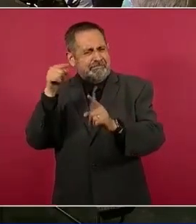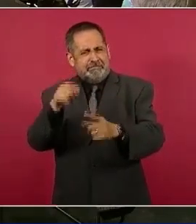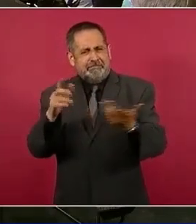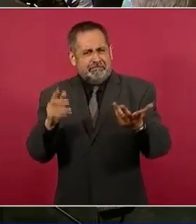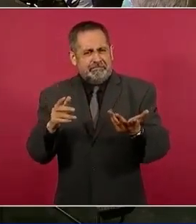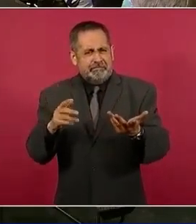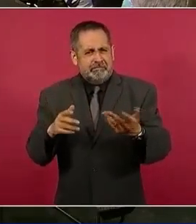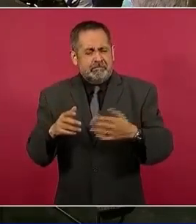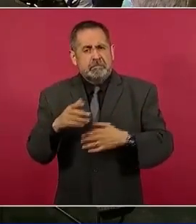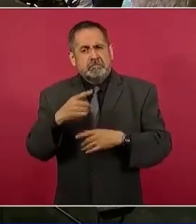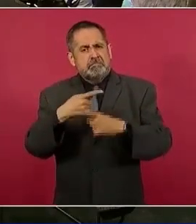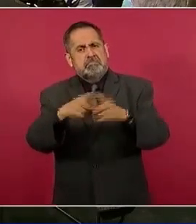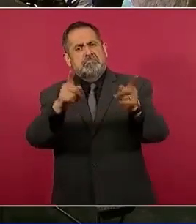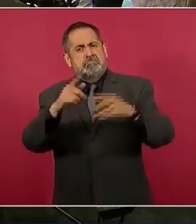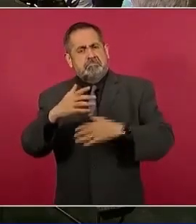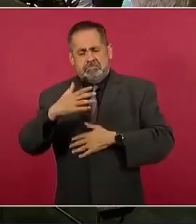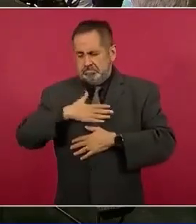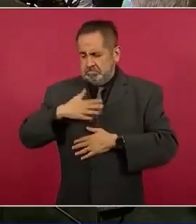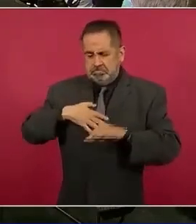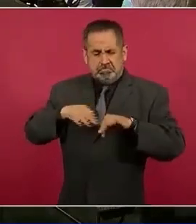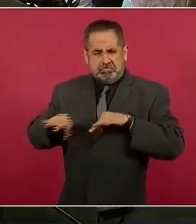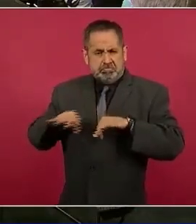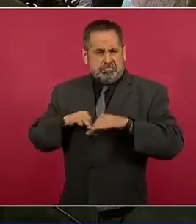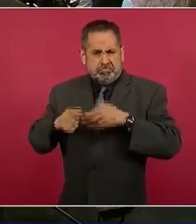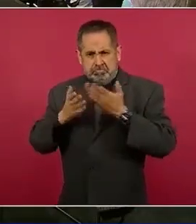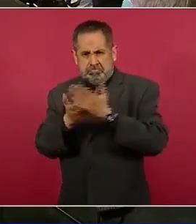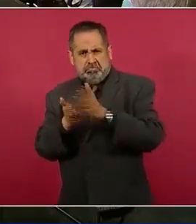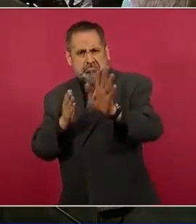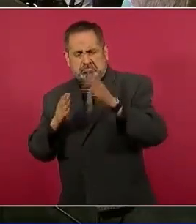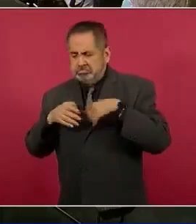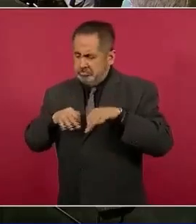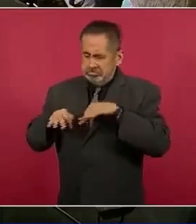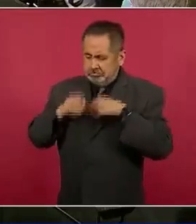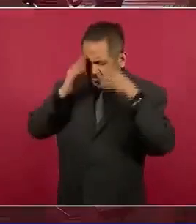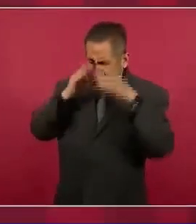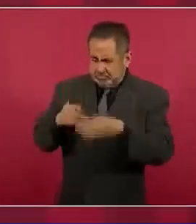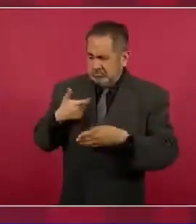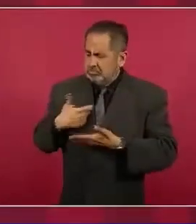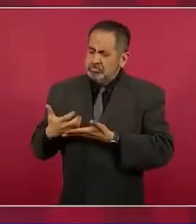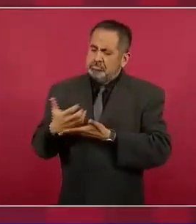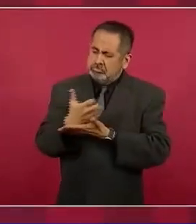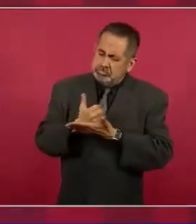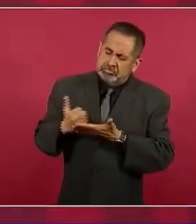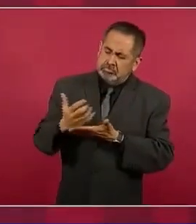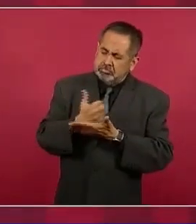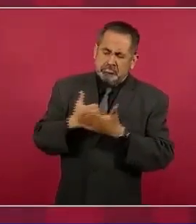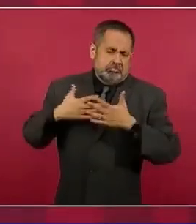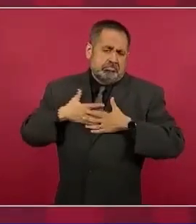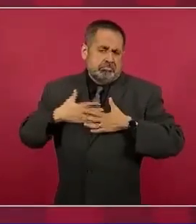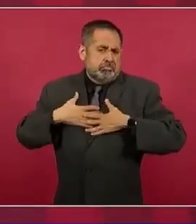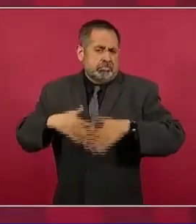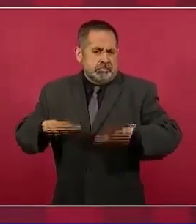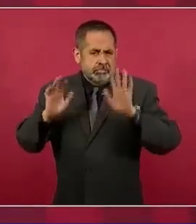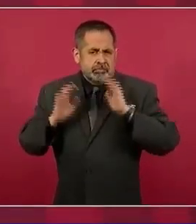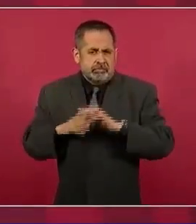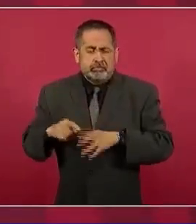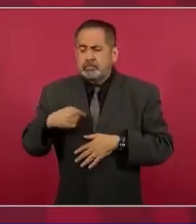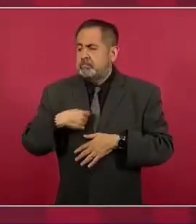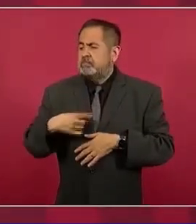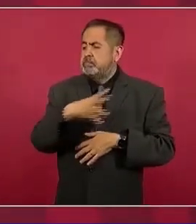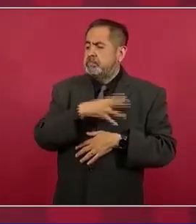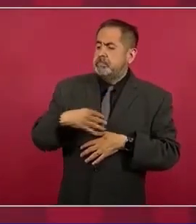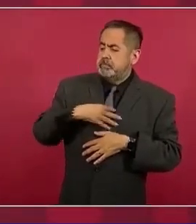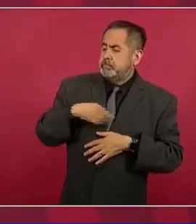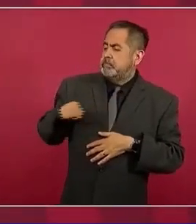mi trabajo, con mis ingresos, con la posibilidad de que mis hijos